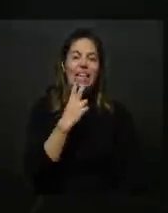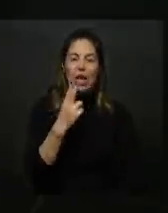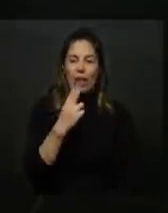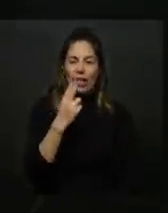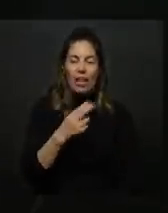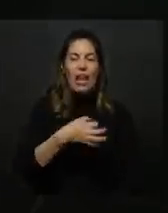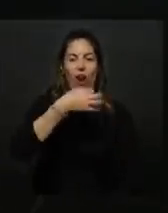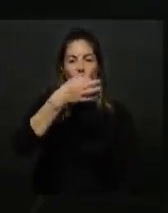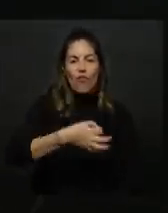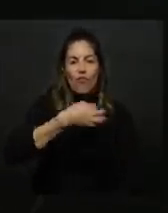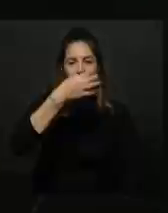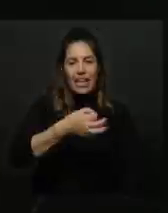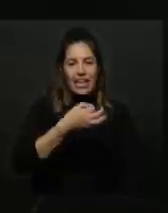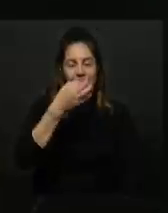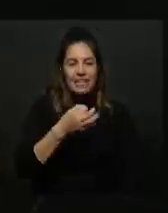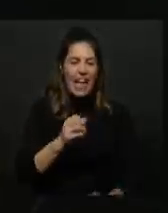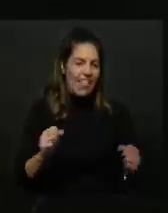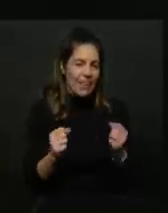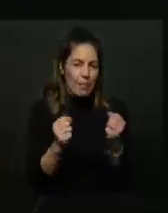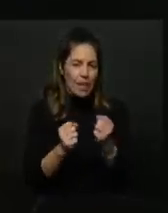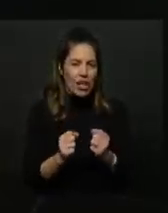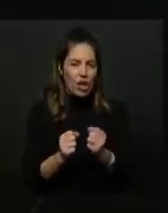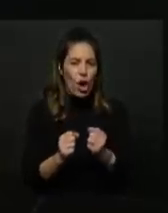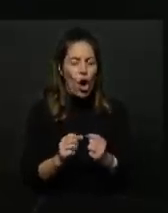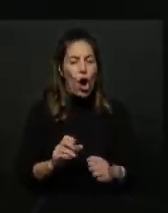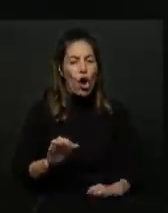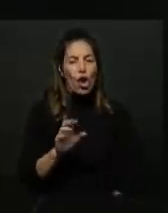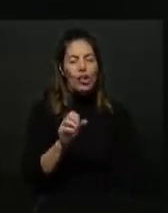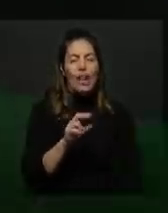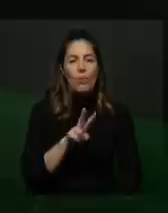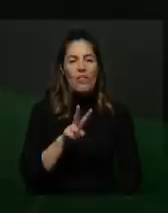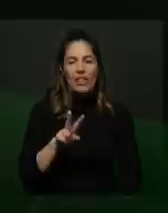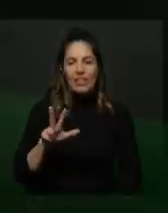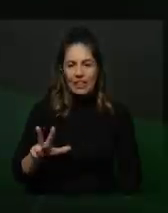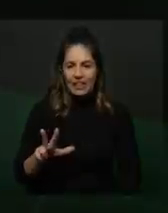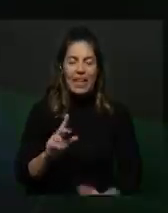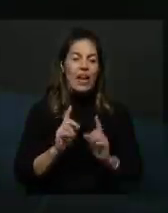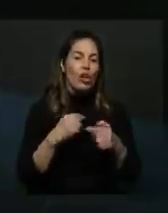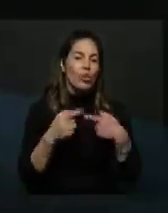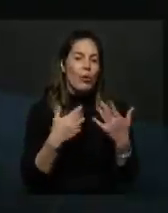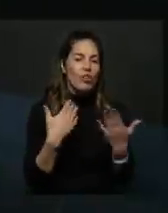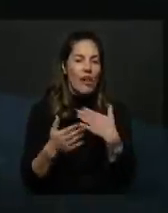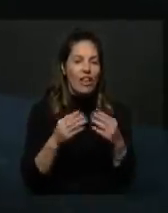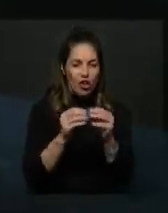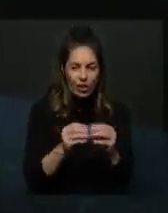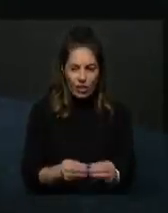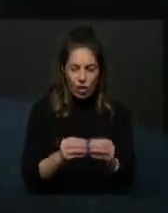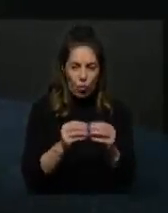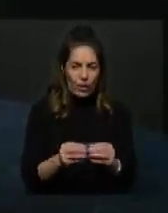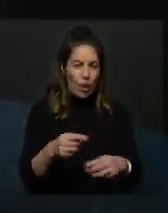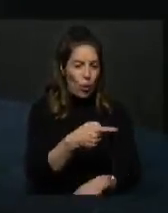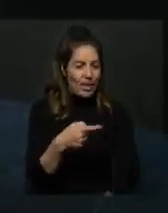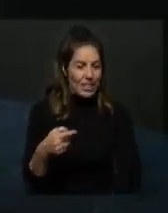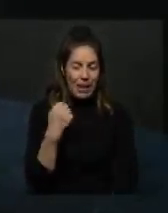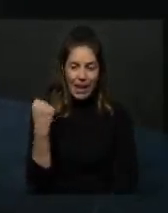de invierno oncología 2023 y seguimos hablando de rendición de cuentas porque Bueno hay es una semana clave en lo que tiene que